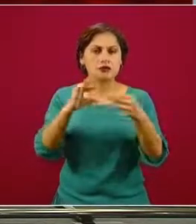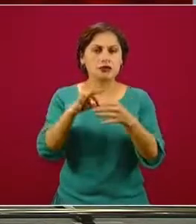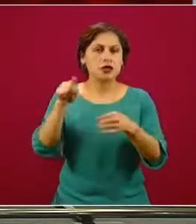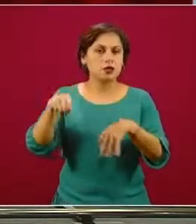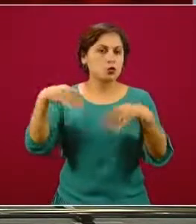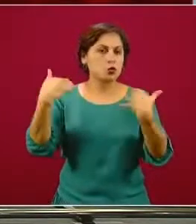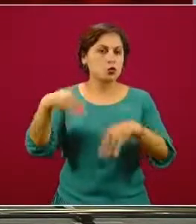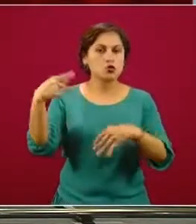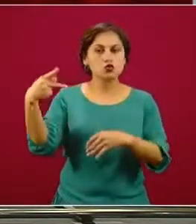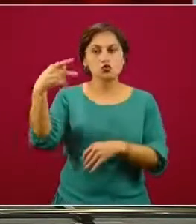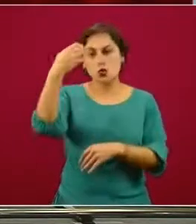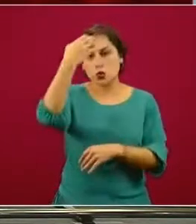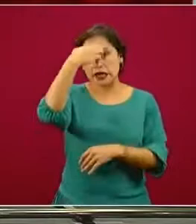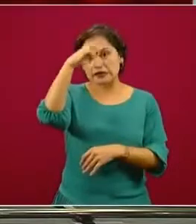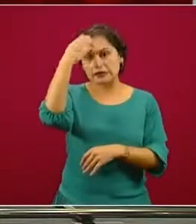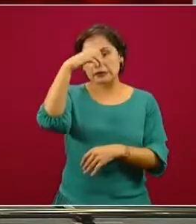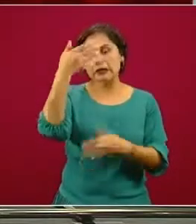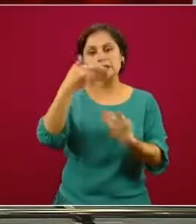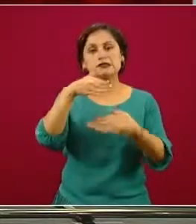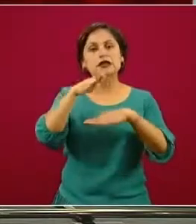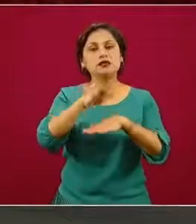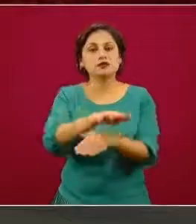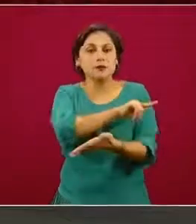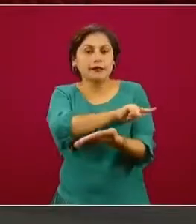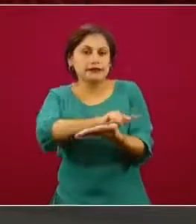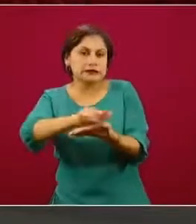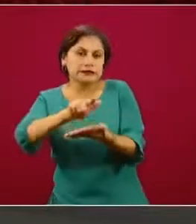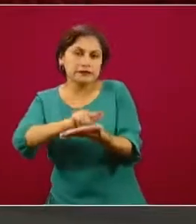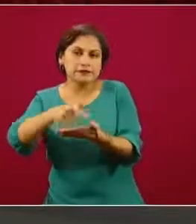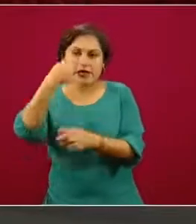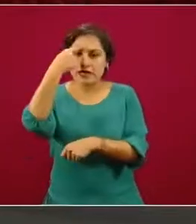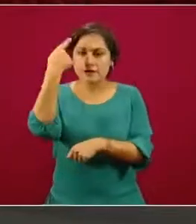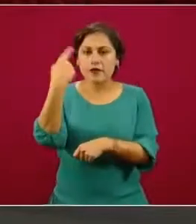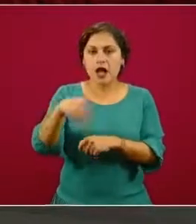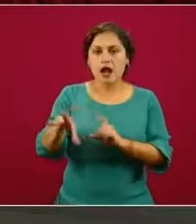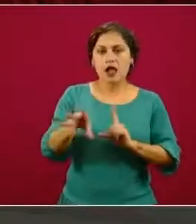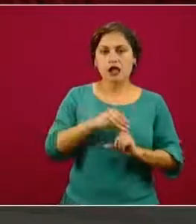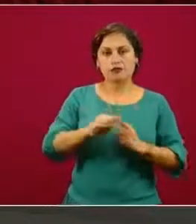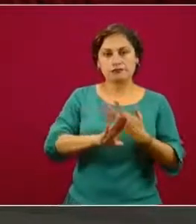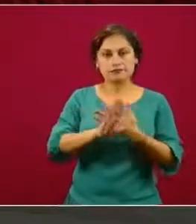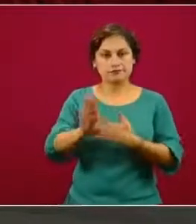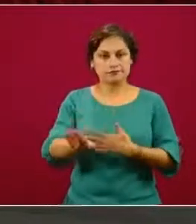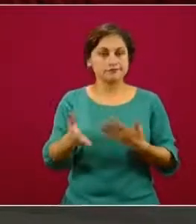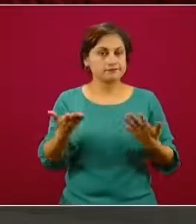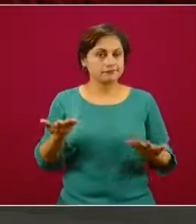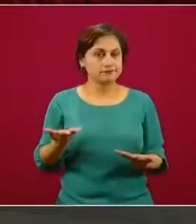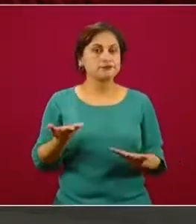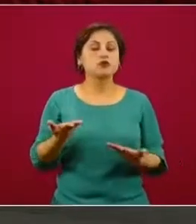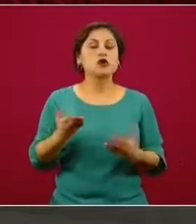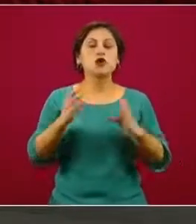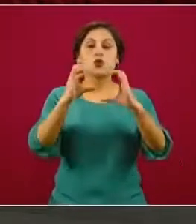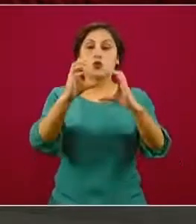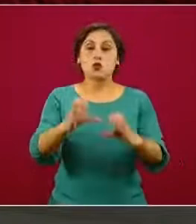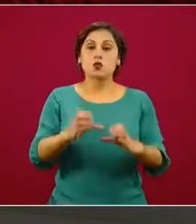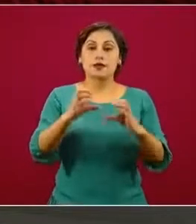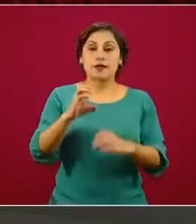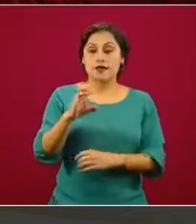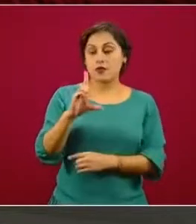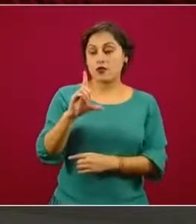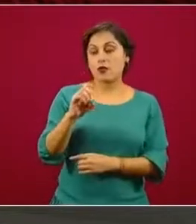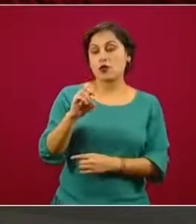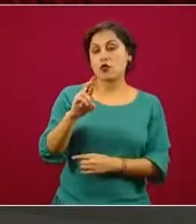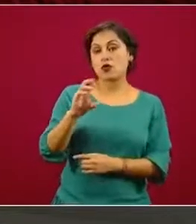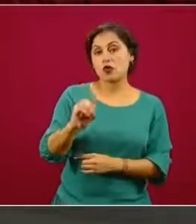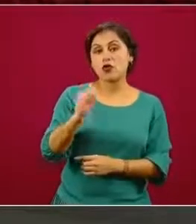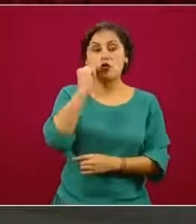este campo del control de infecciones, y lo ha venido a explicar: no mezclar el cloro con el jabón. ¿Se